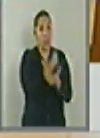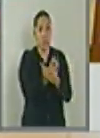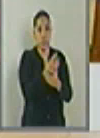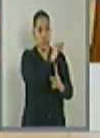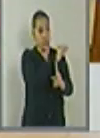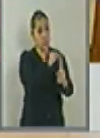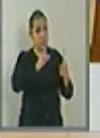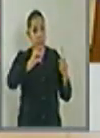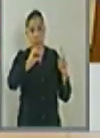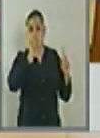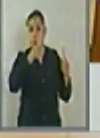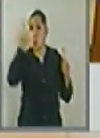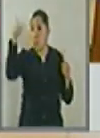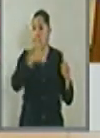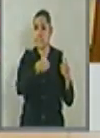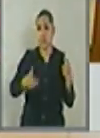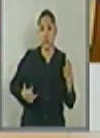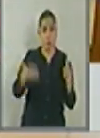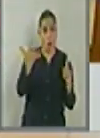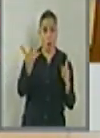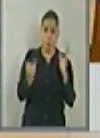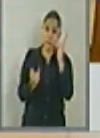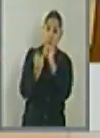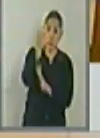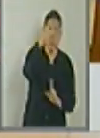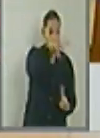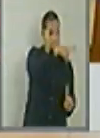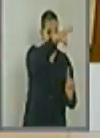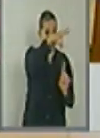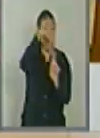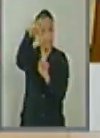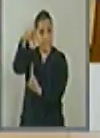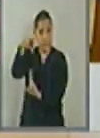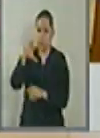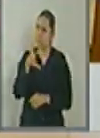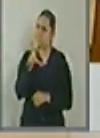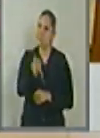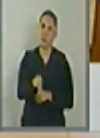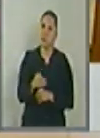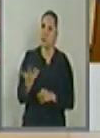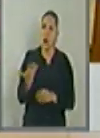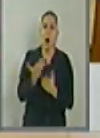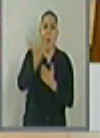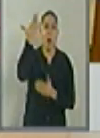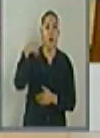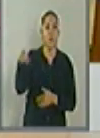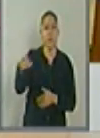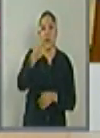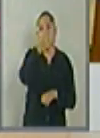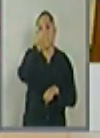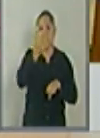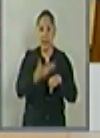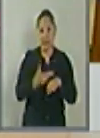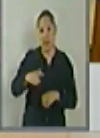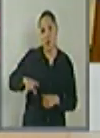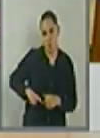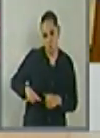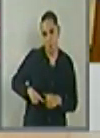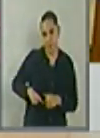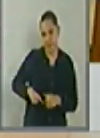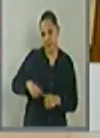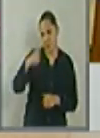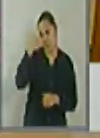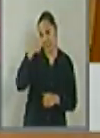República o que no salga, como lo dijo la anunciada secretaria de Gobernación del